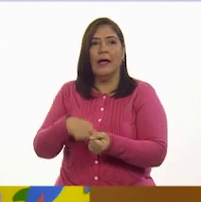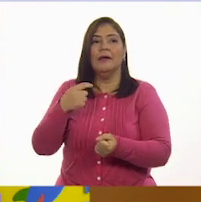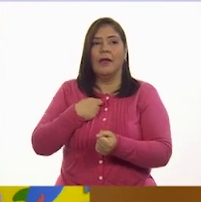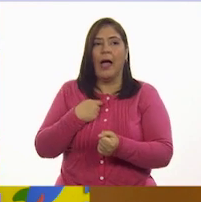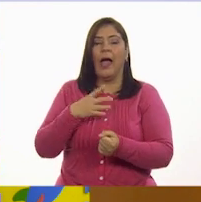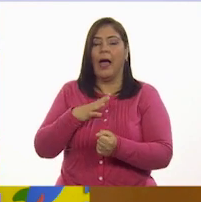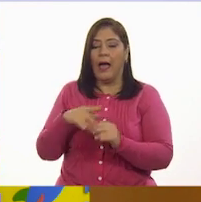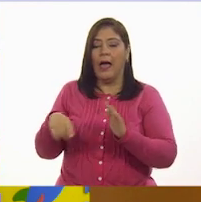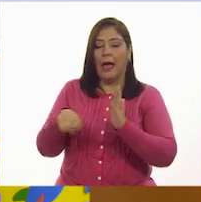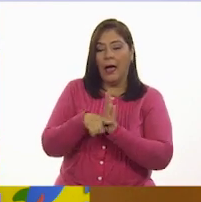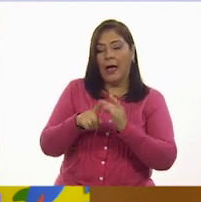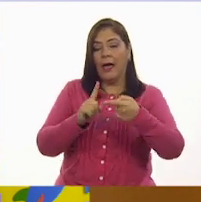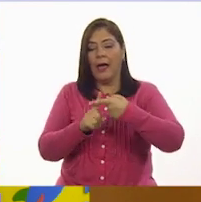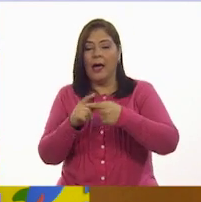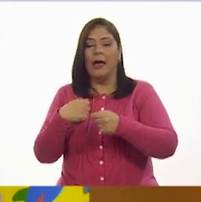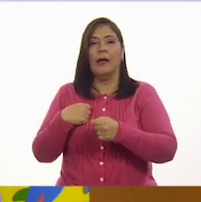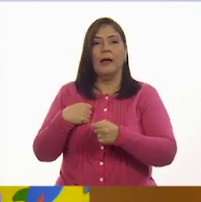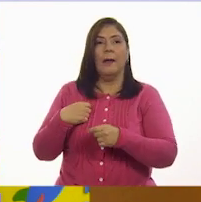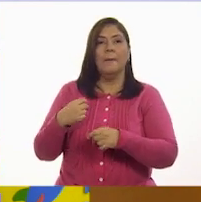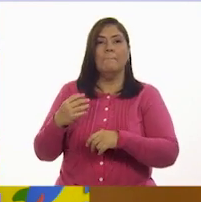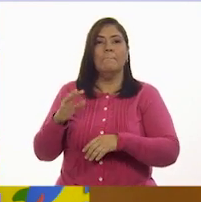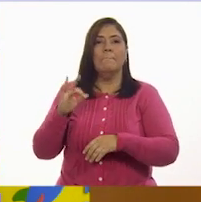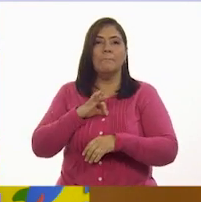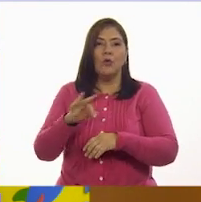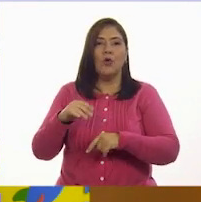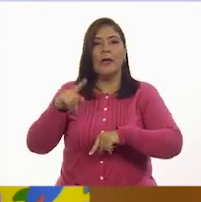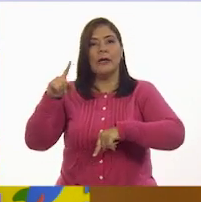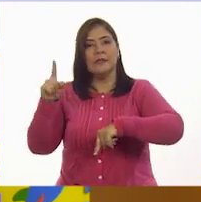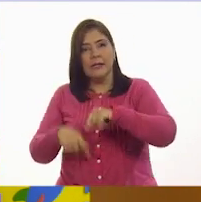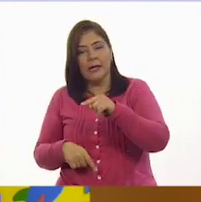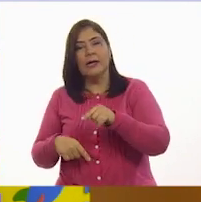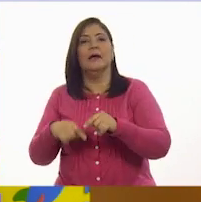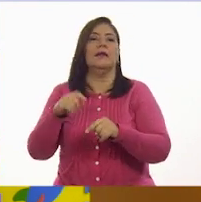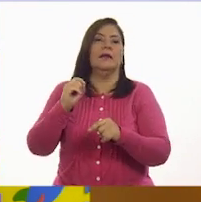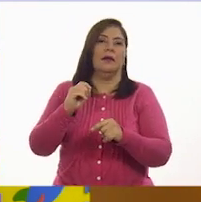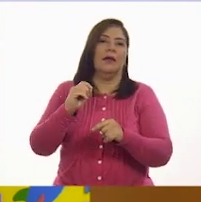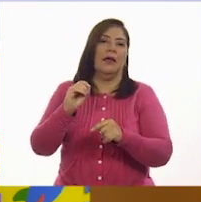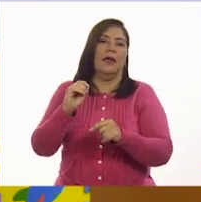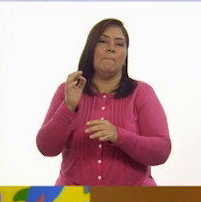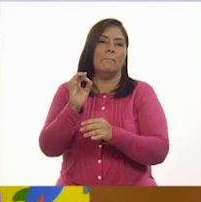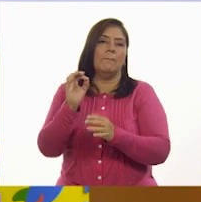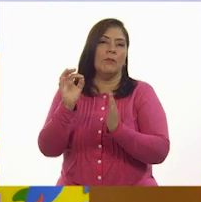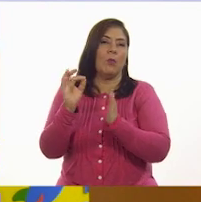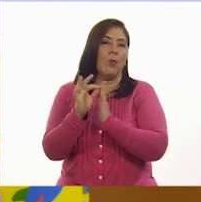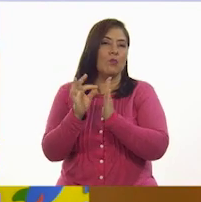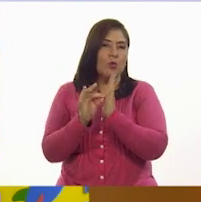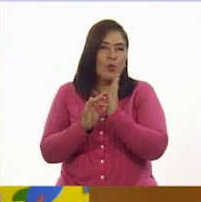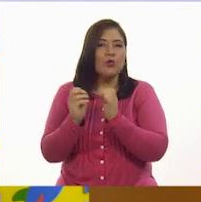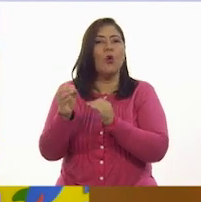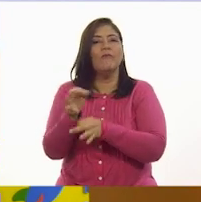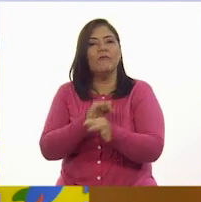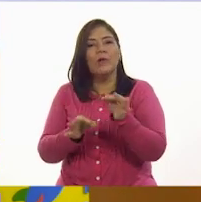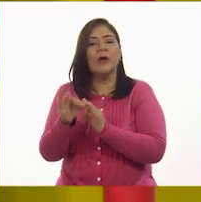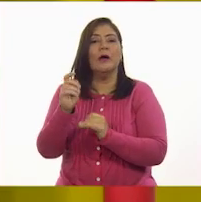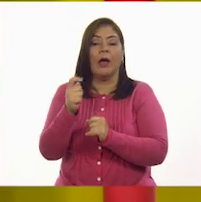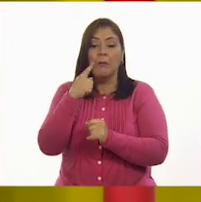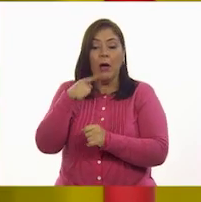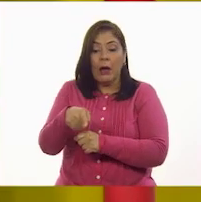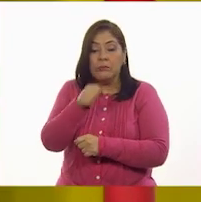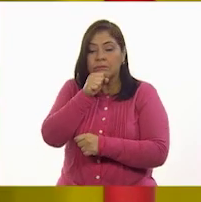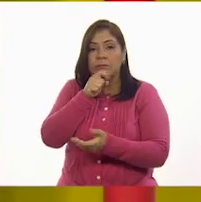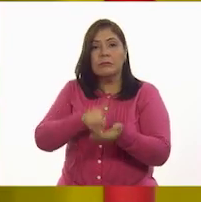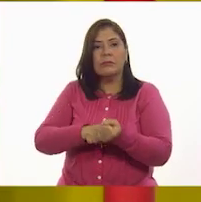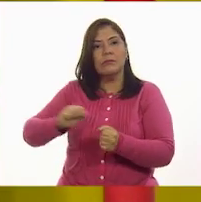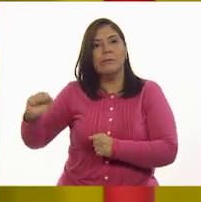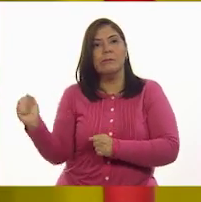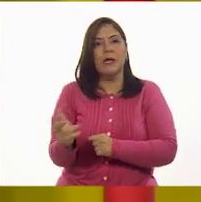esto, a nuestra cantidad de fichas le vamos a tener que quitar los puntos que nos haya indicado el dado. Ah, muy bien, lo tengo